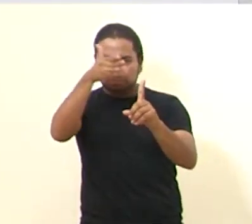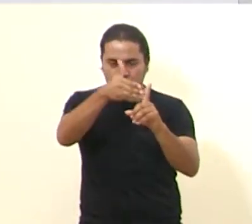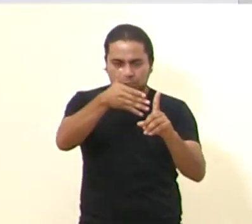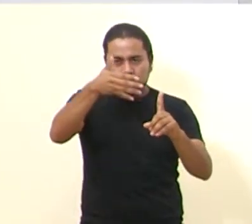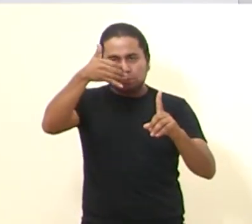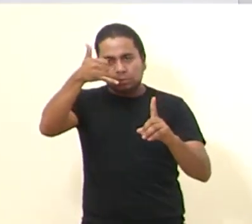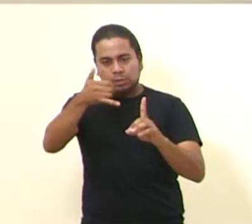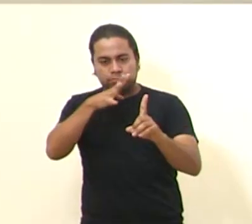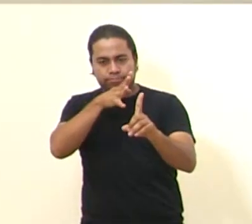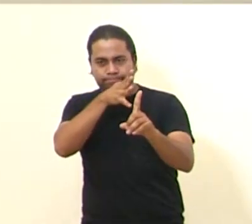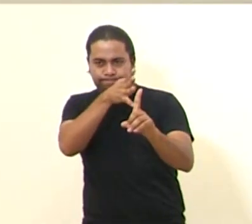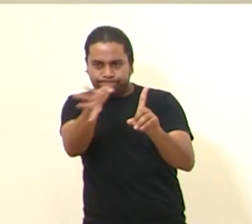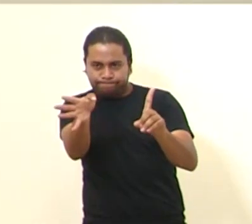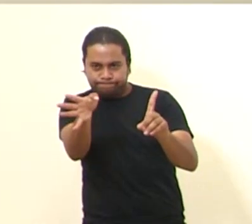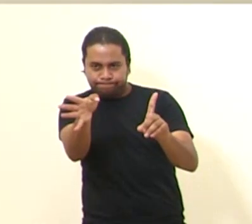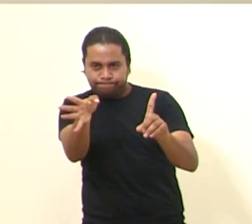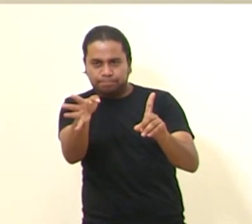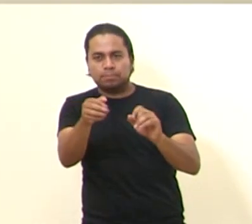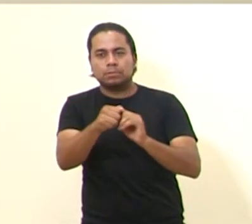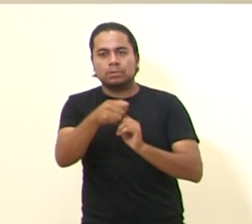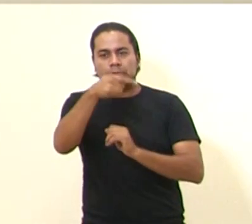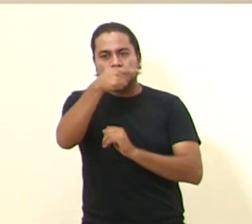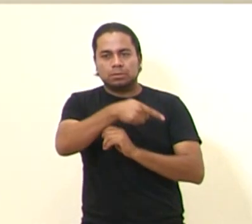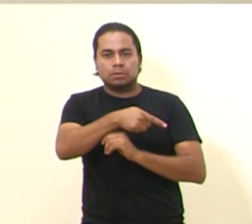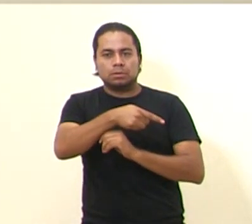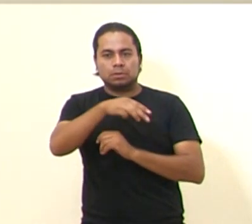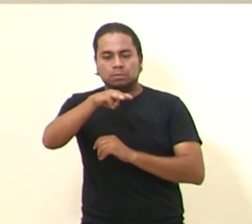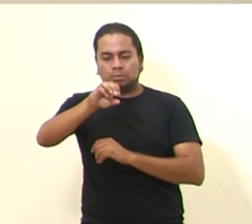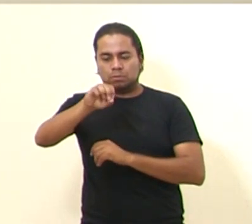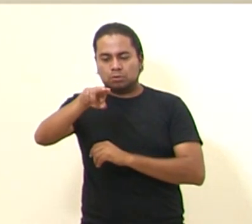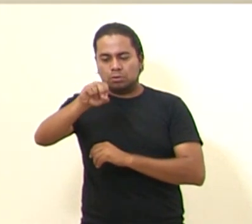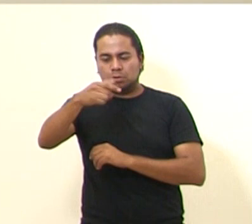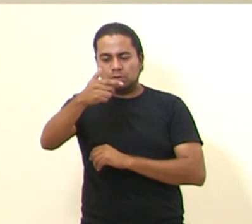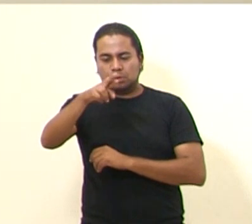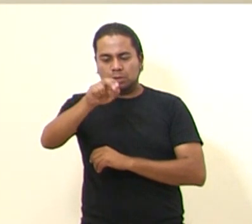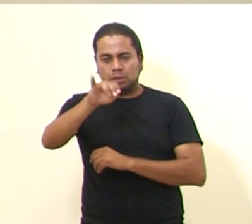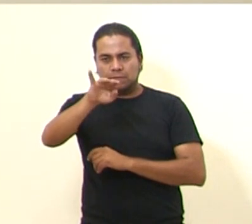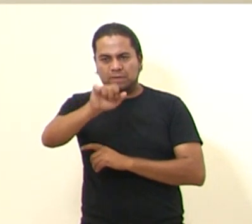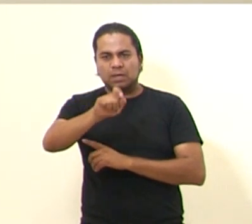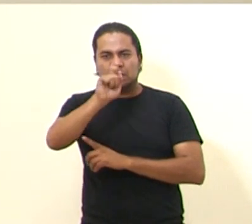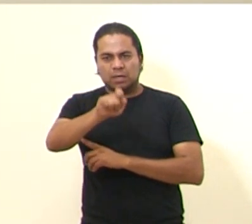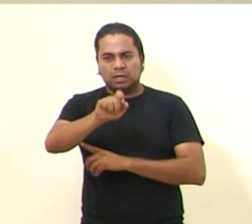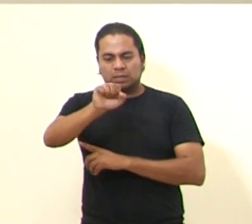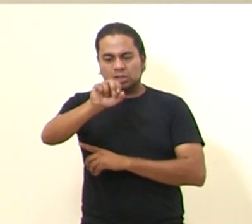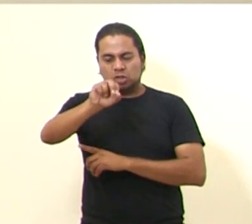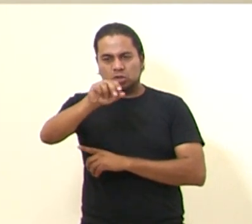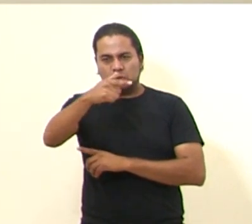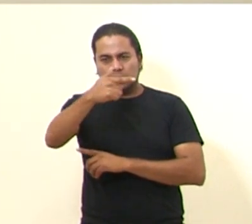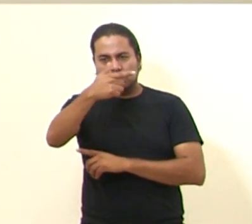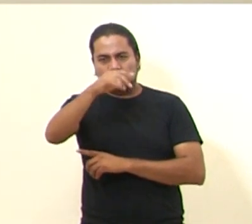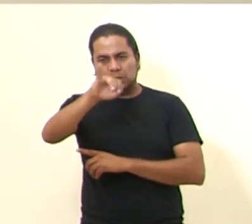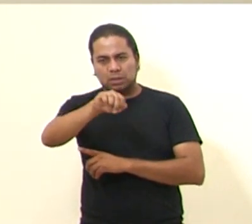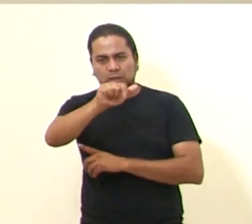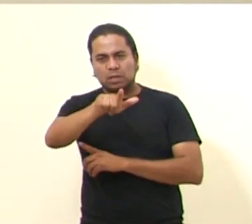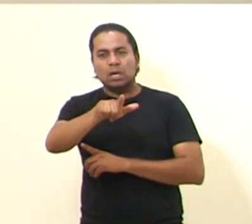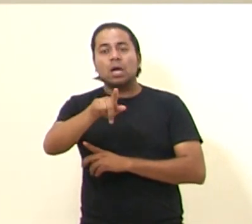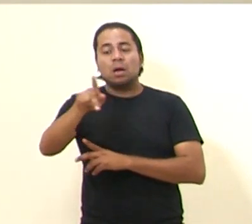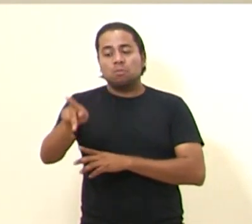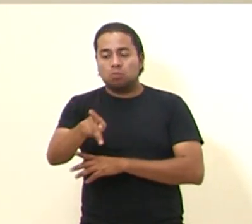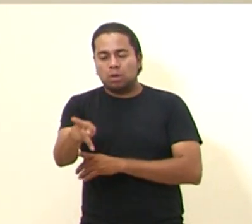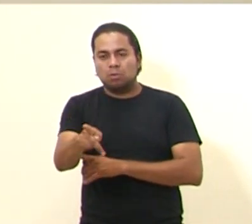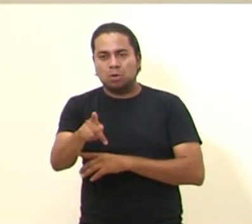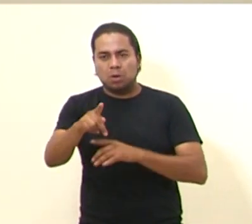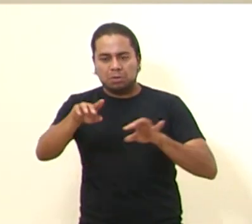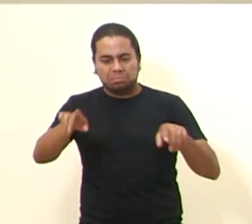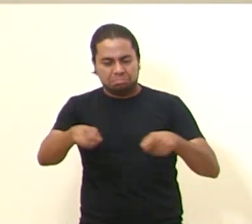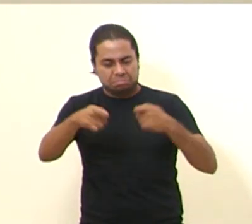Aquí tenemos la monografía de Sonja, pueblo de tejedores. También una